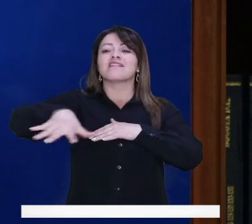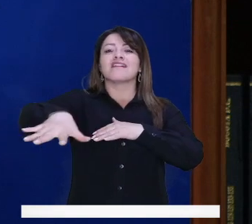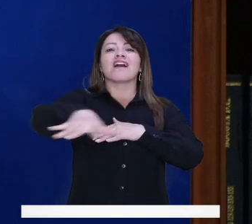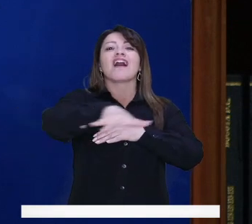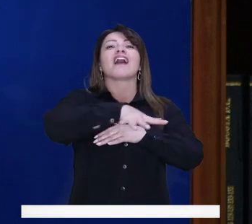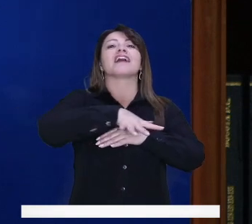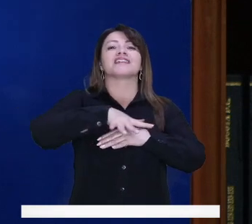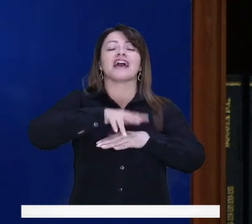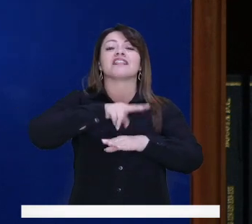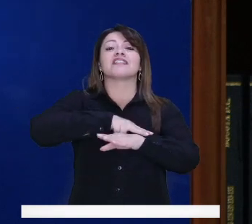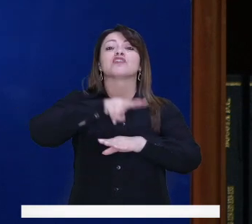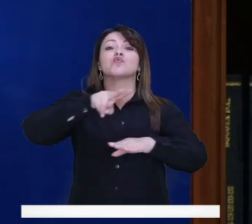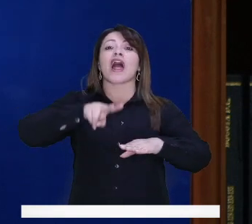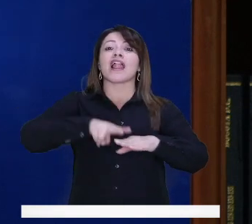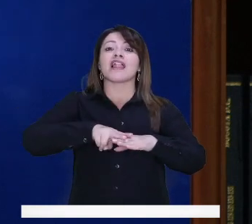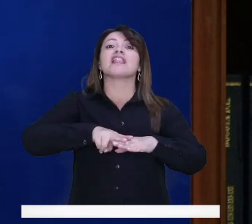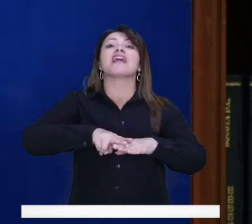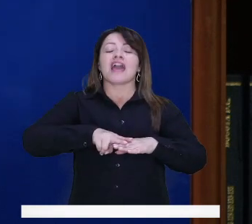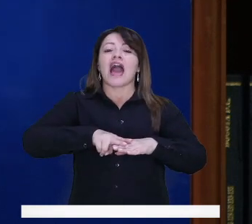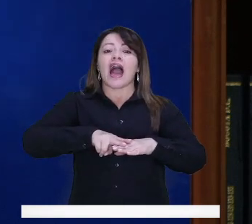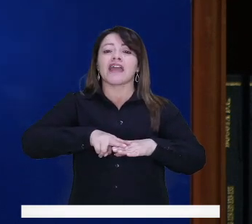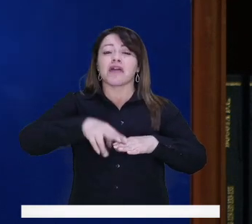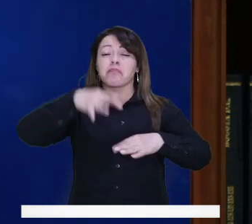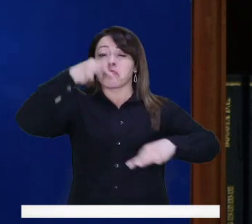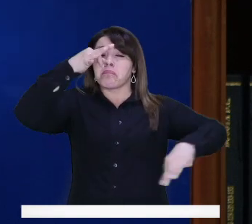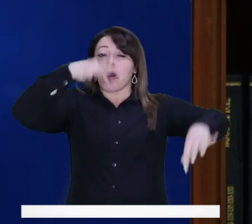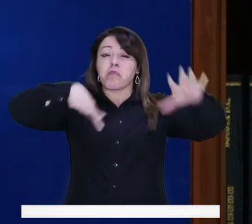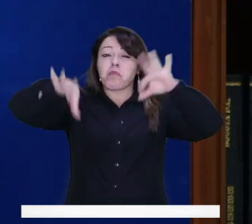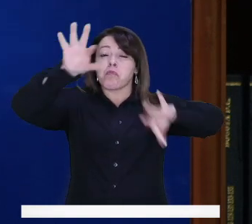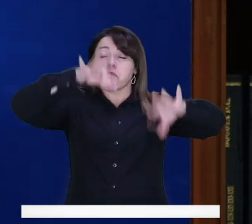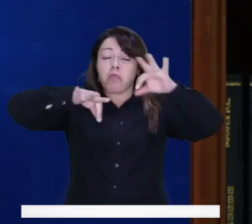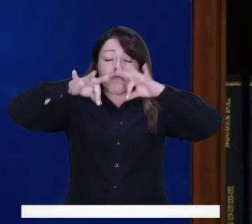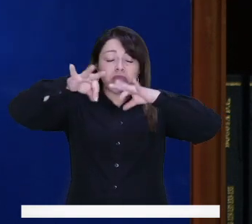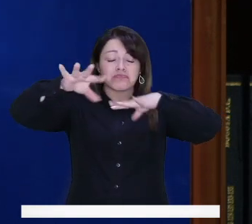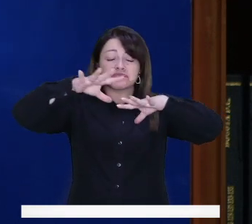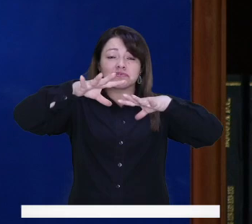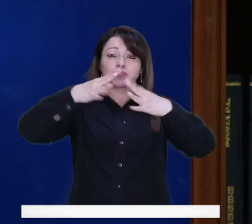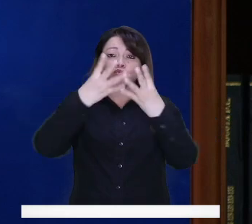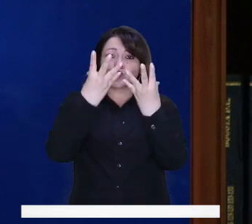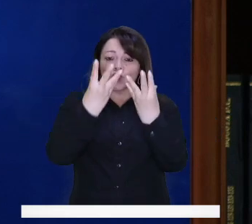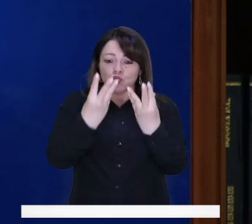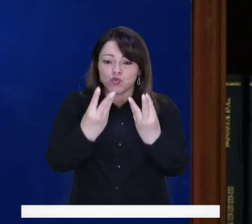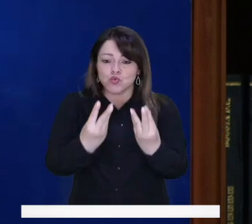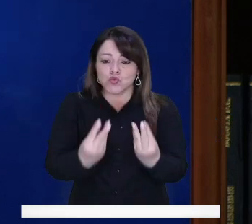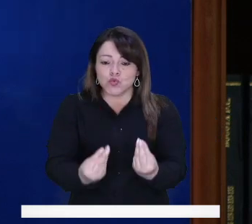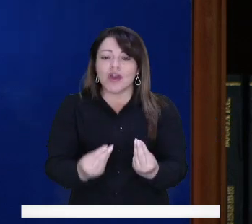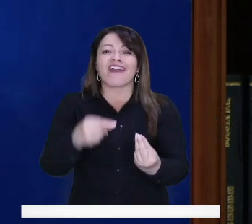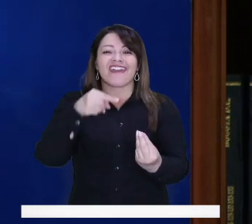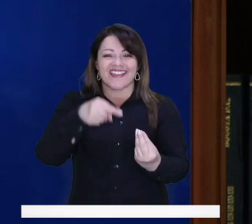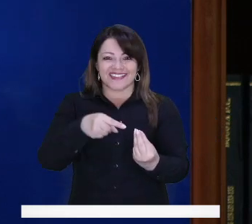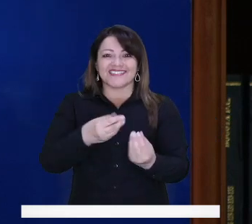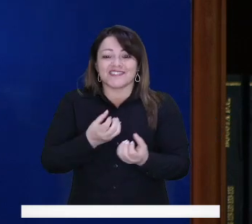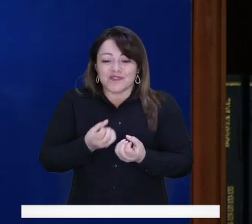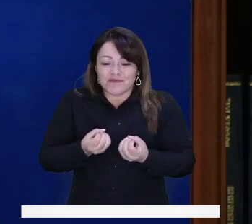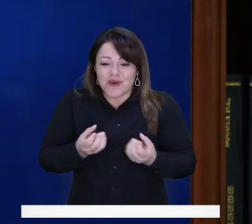que absorbe dióxido de carbono, que es el cáncer que produce efectivamente la emergencia climática. ¿Y qué